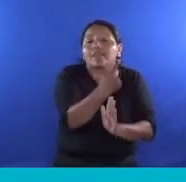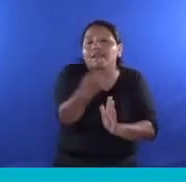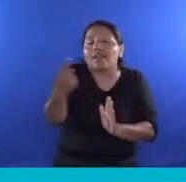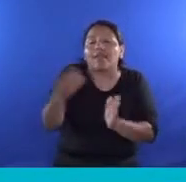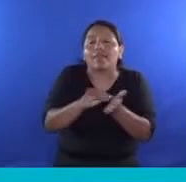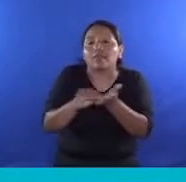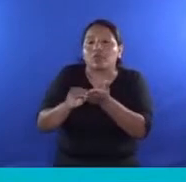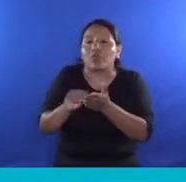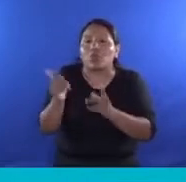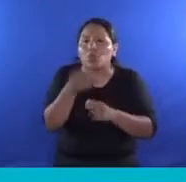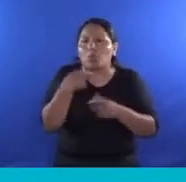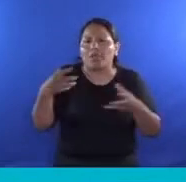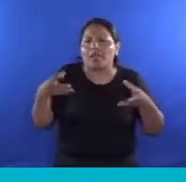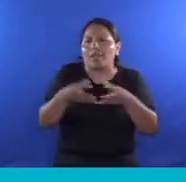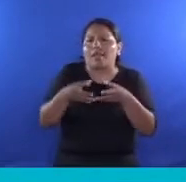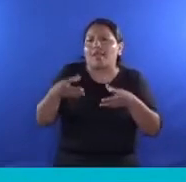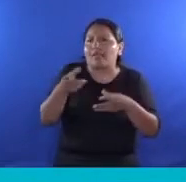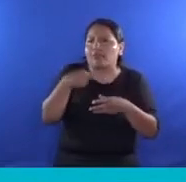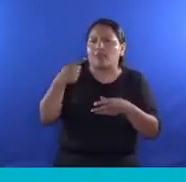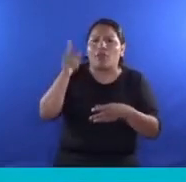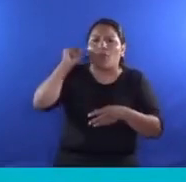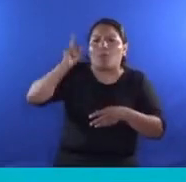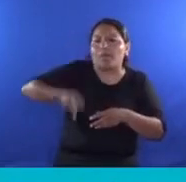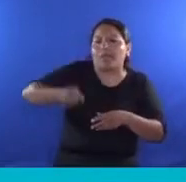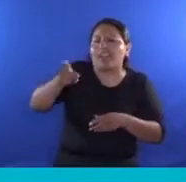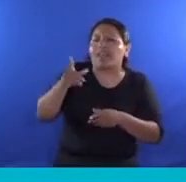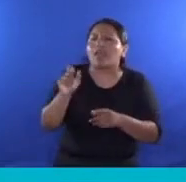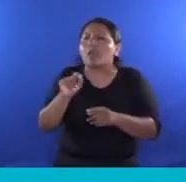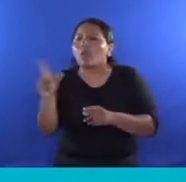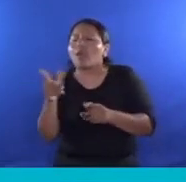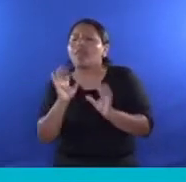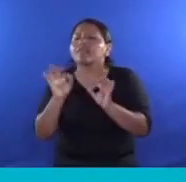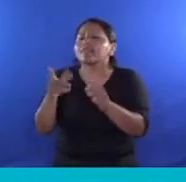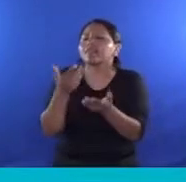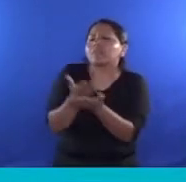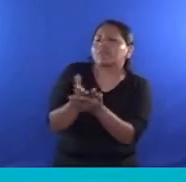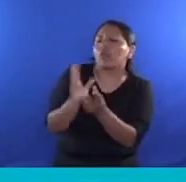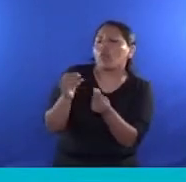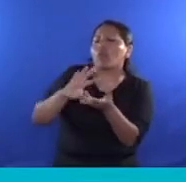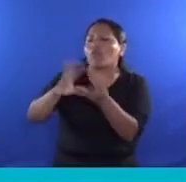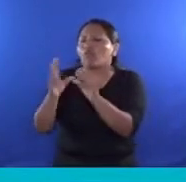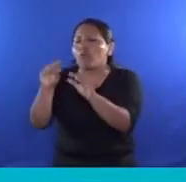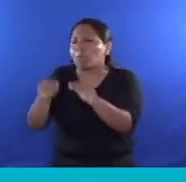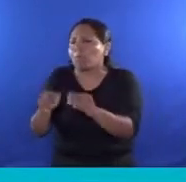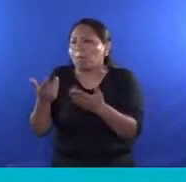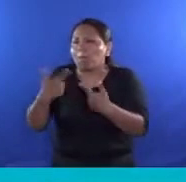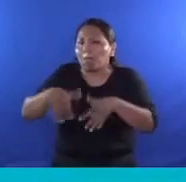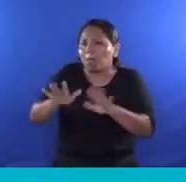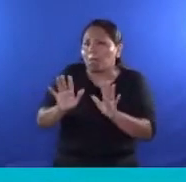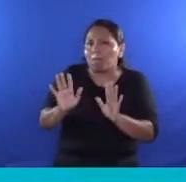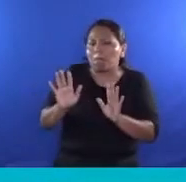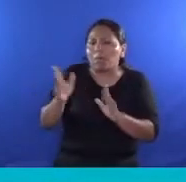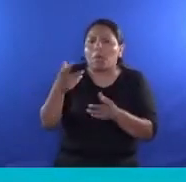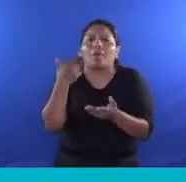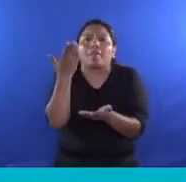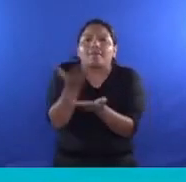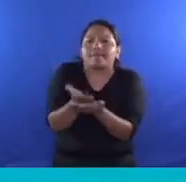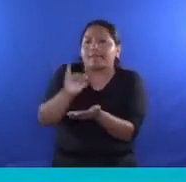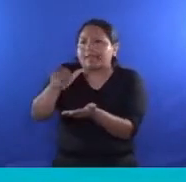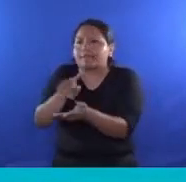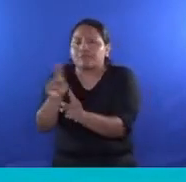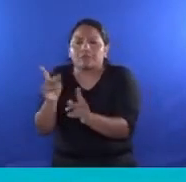No puede la Cámara obligarle a un diputado a decir qué licencia presenta, cómo la presenta, si la tiene que presentar o no la tiene que